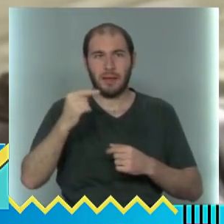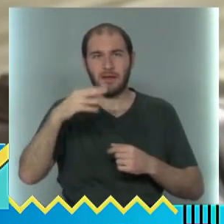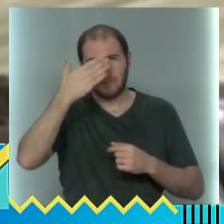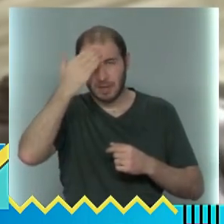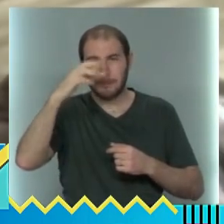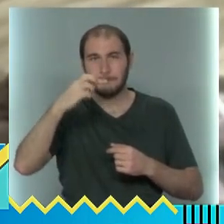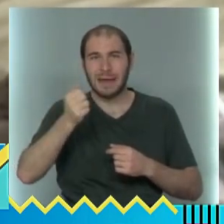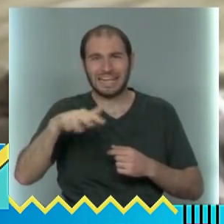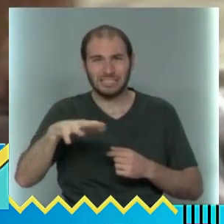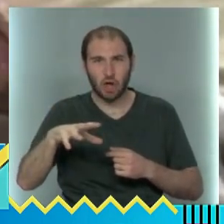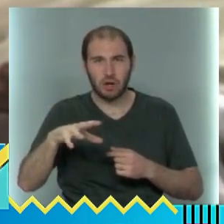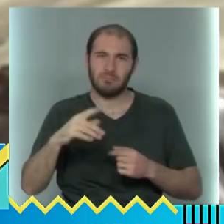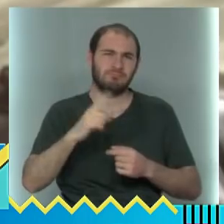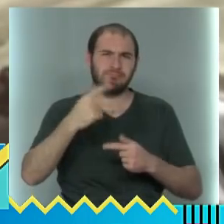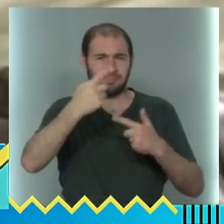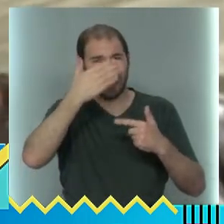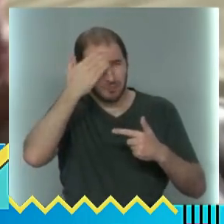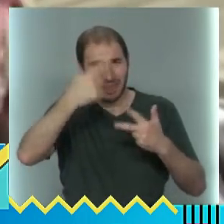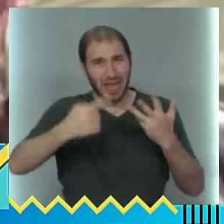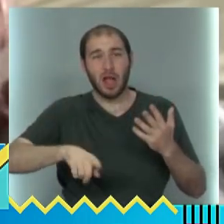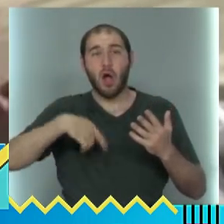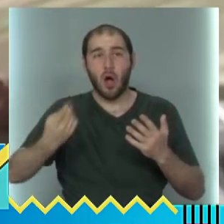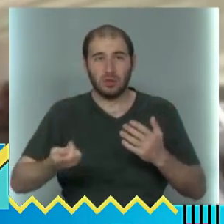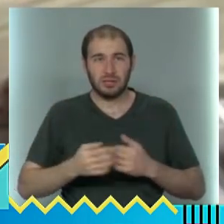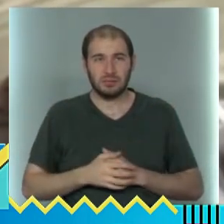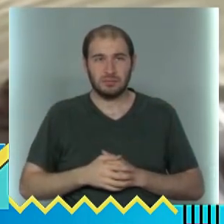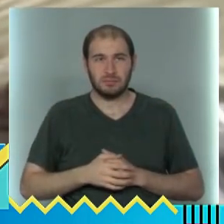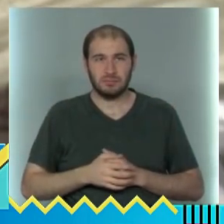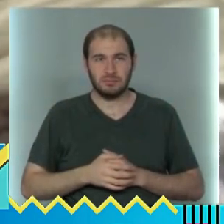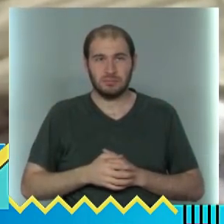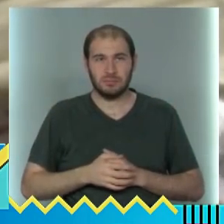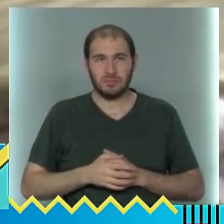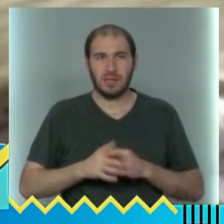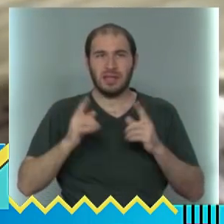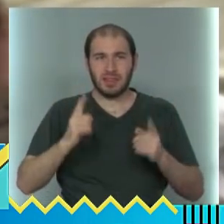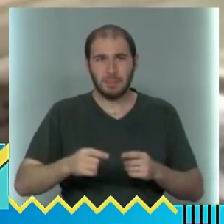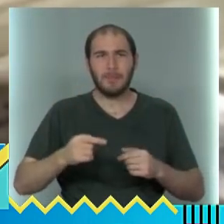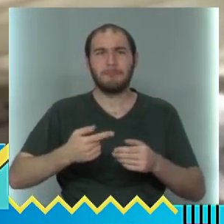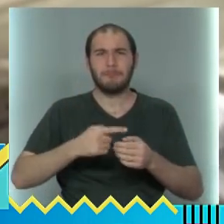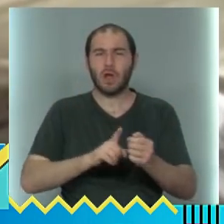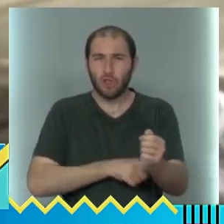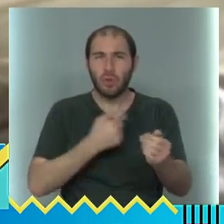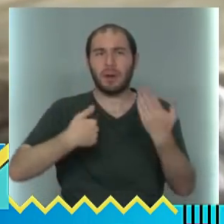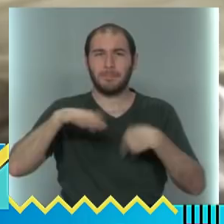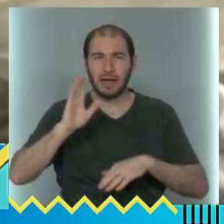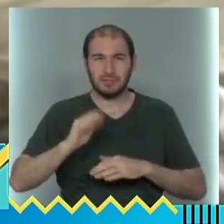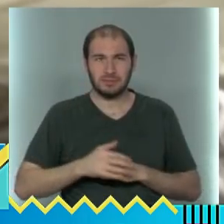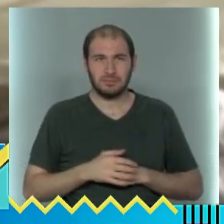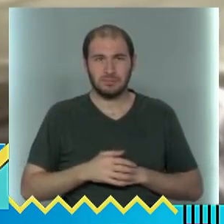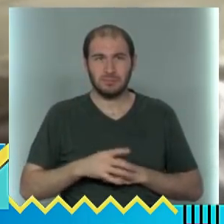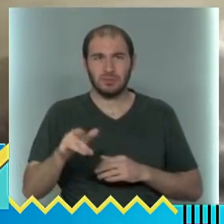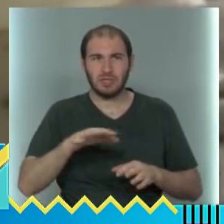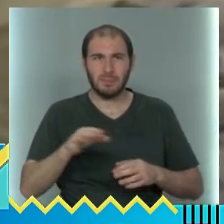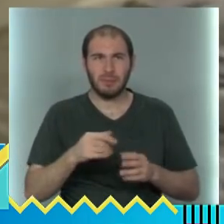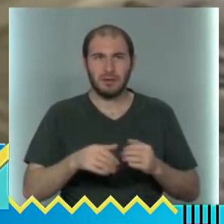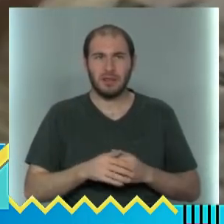de Parkinson. Y sin embargo hay muchísimas otras enfermedades y hasta aún más frecuentes muchas veces de